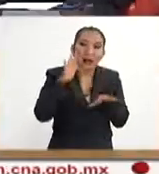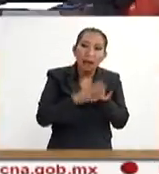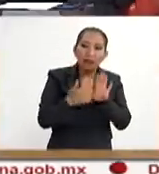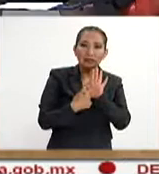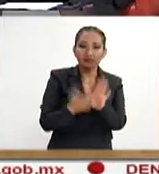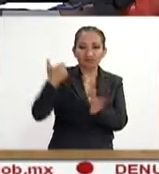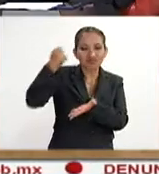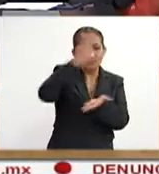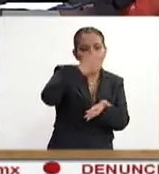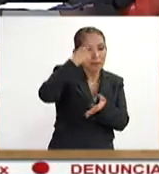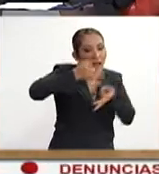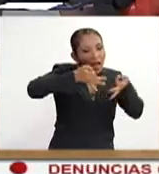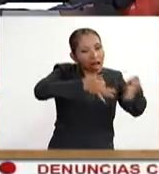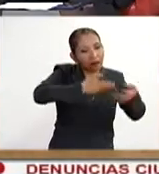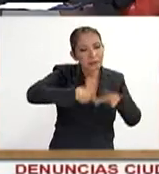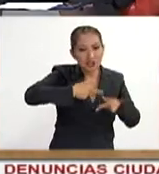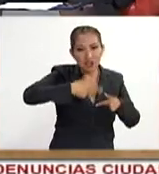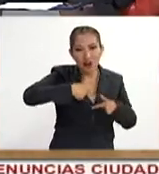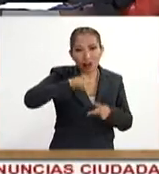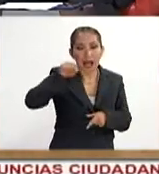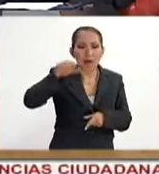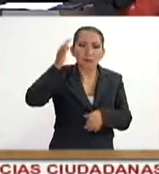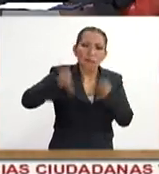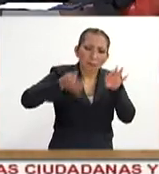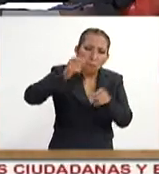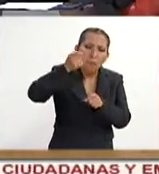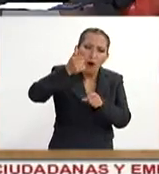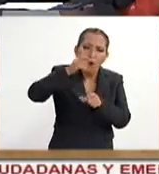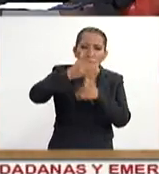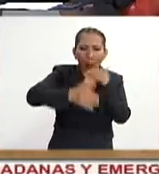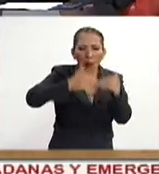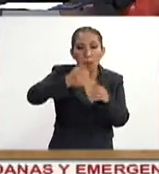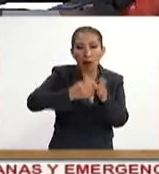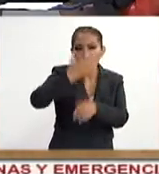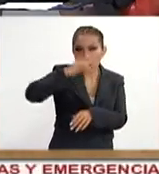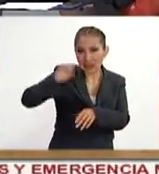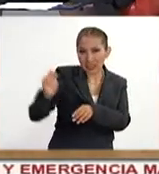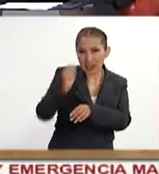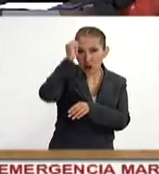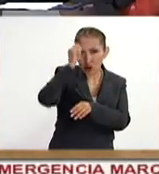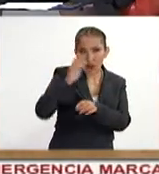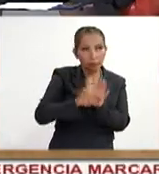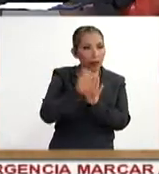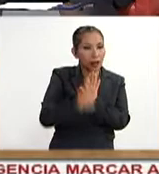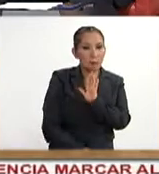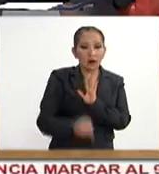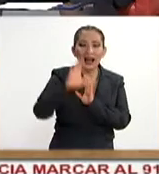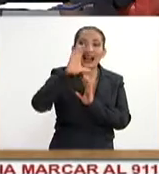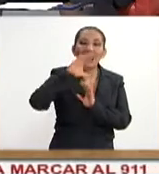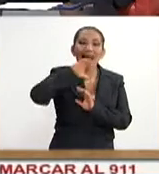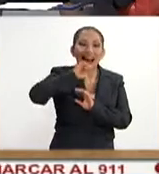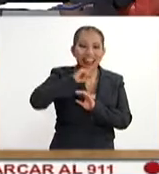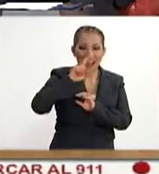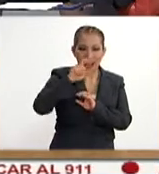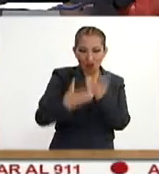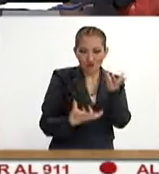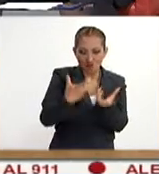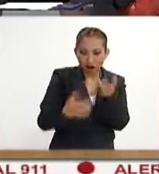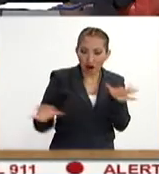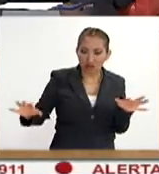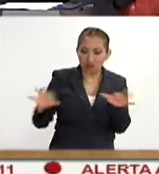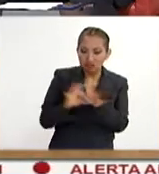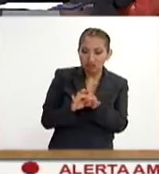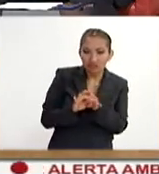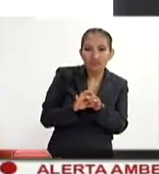esquemas financieros de atracción hacia los usuarios. Se ha ido aceptando un poquito más ya las nuevas tecnologías, en este caso los calentadores, los sistemas